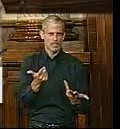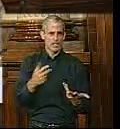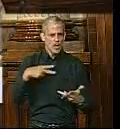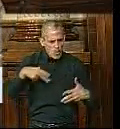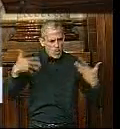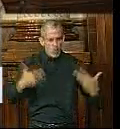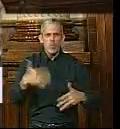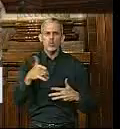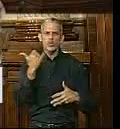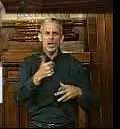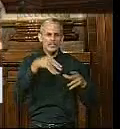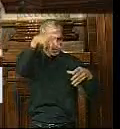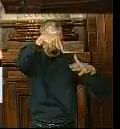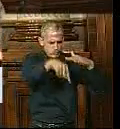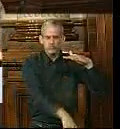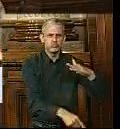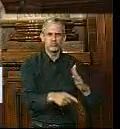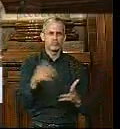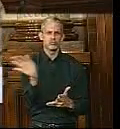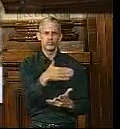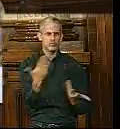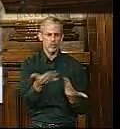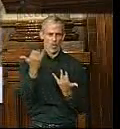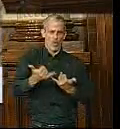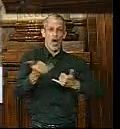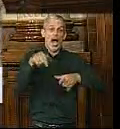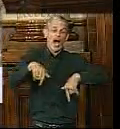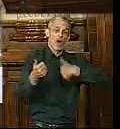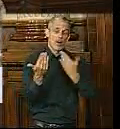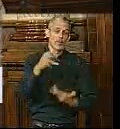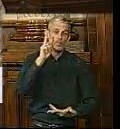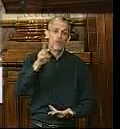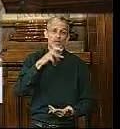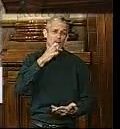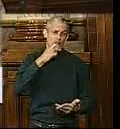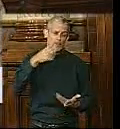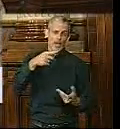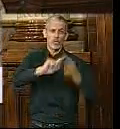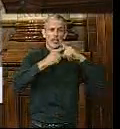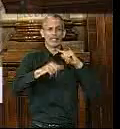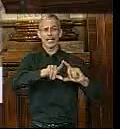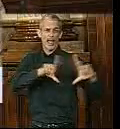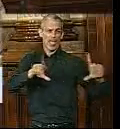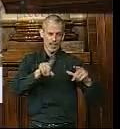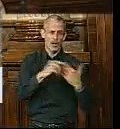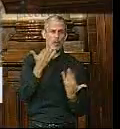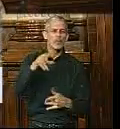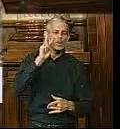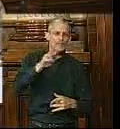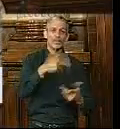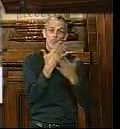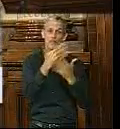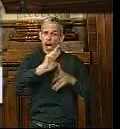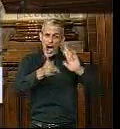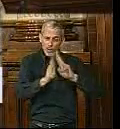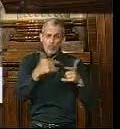rica en todo tipo de señales. Ahora podemos mirar a Pablo y verlo mover las